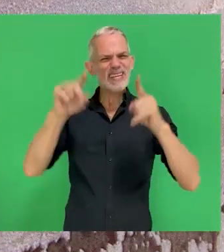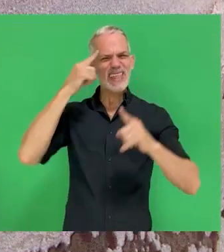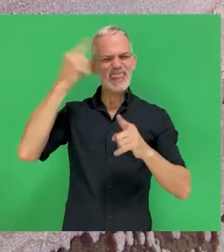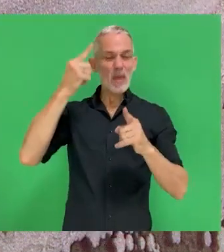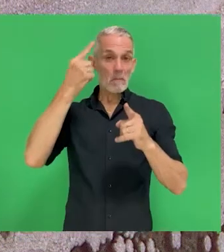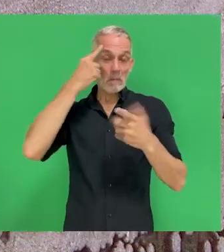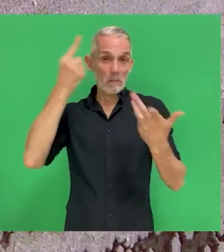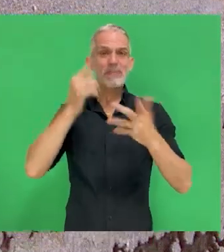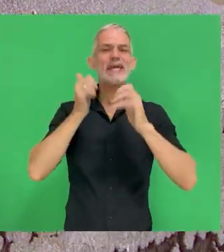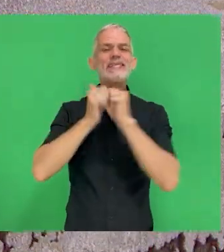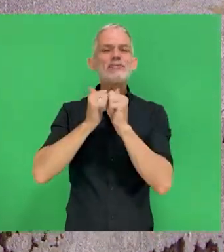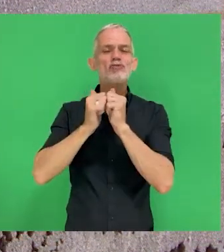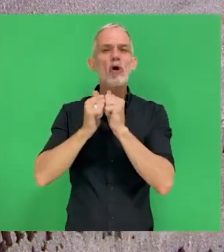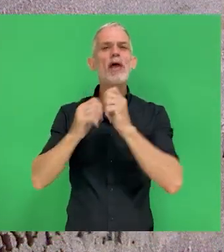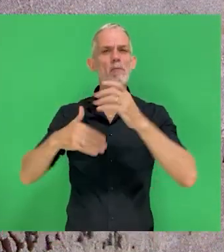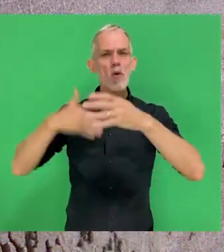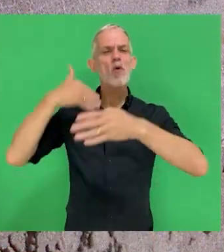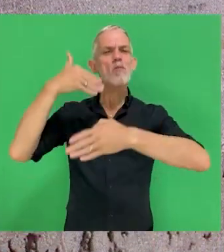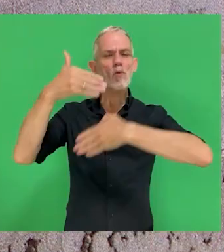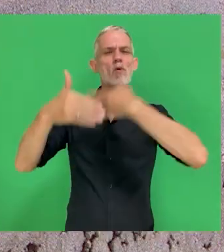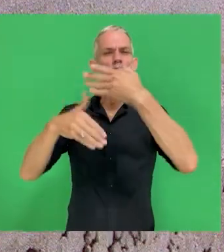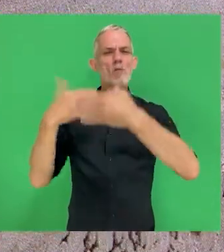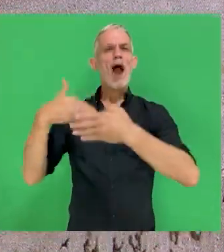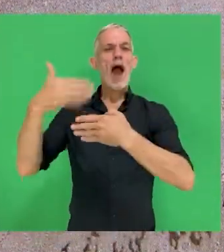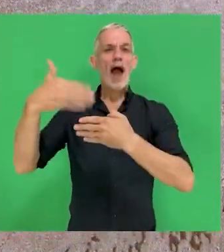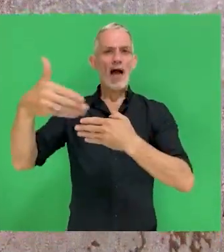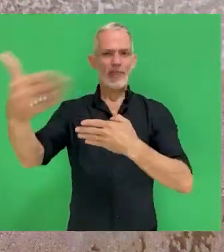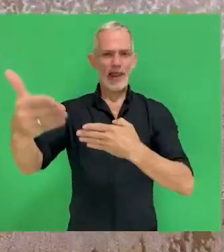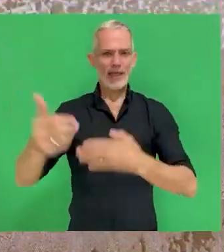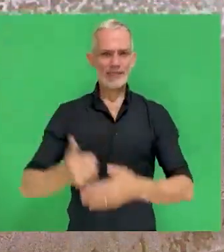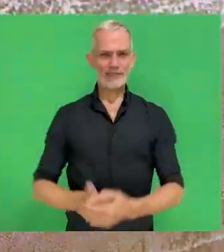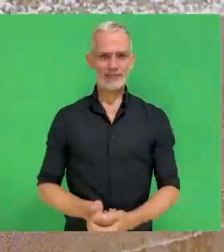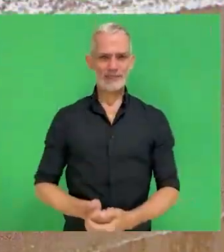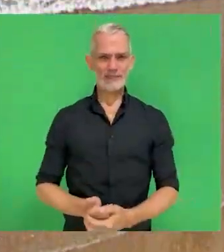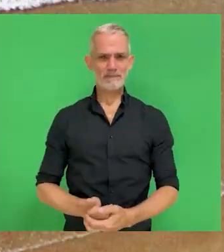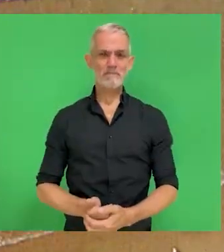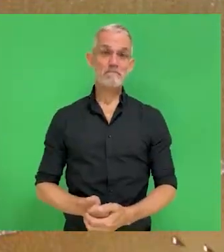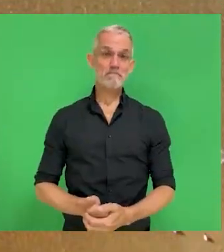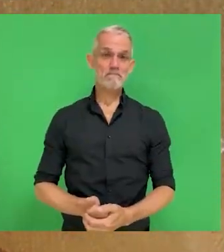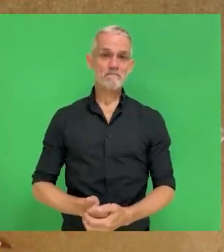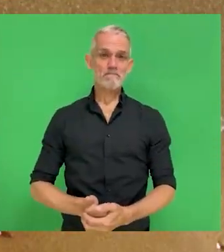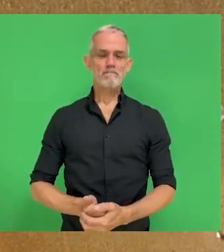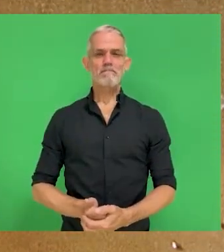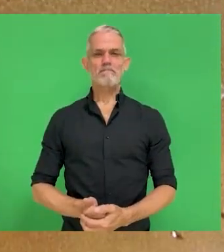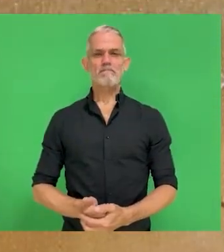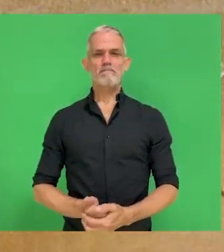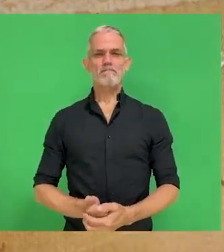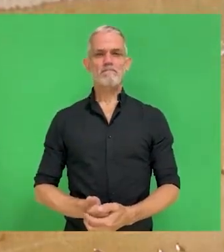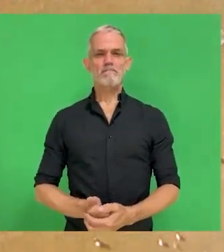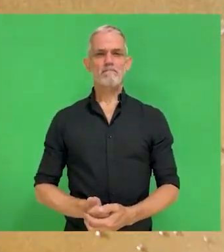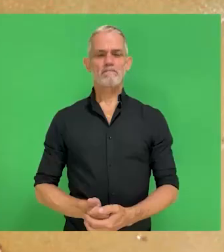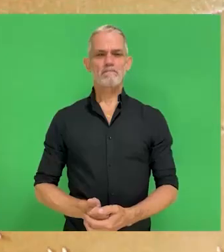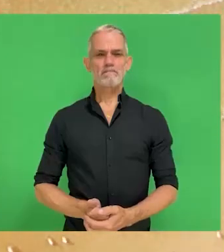extravagante de que la historia avanza inexorablemente hacia adelante. Un espejo de aguas verdes y cristalinas visto desde el